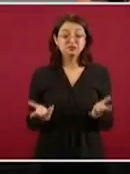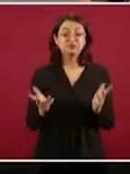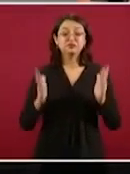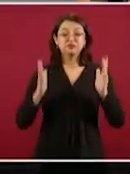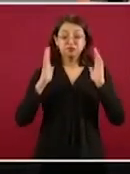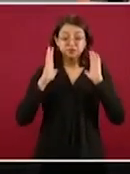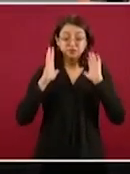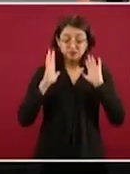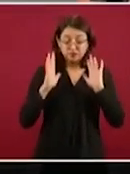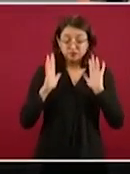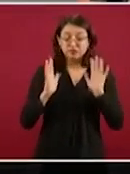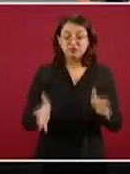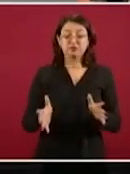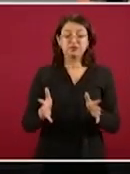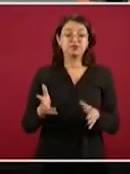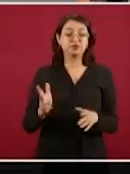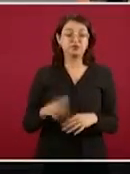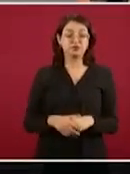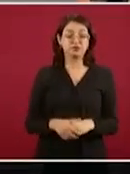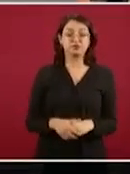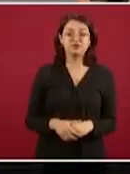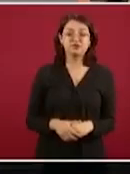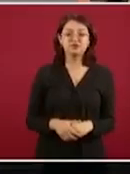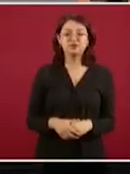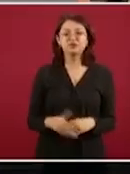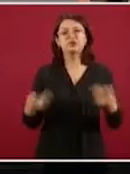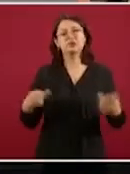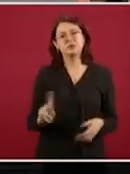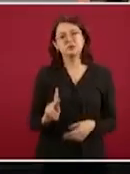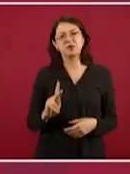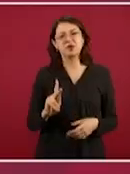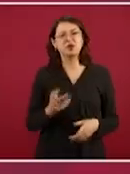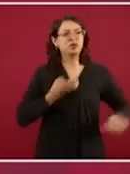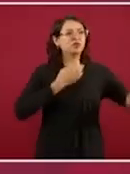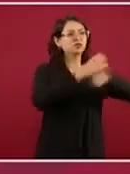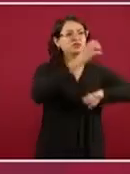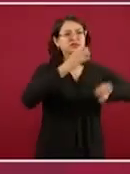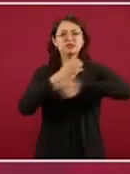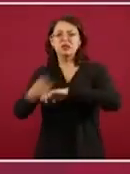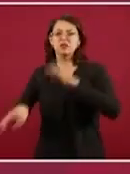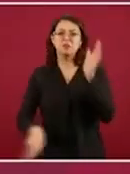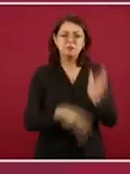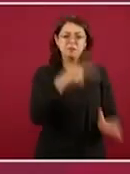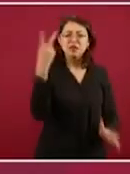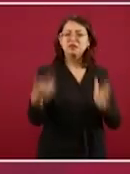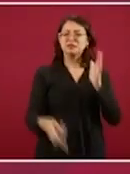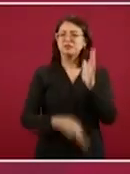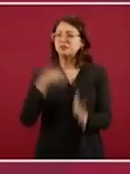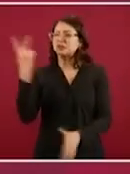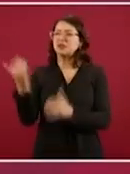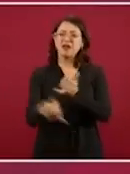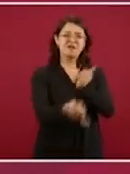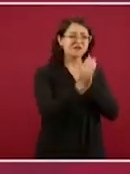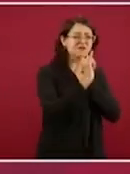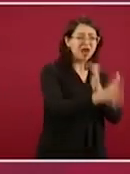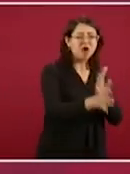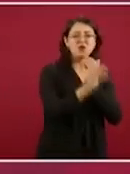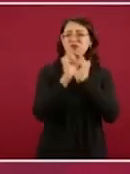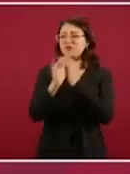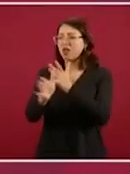en lo general, ¿cuántos fraudes en los estados? ¿Cuántos fraudes en los